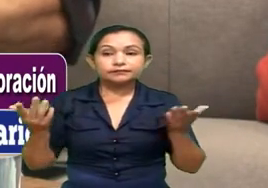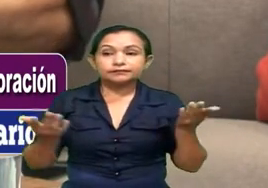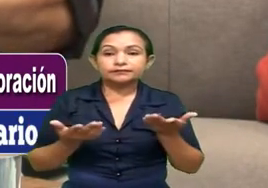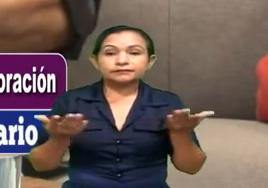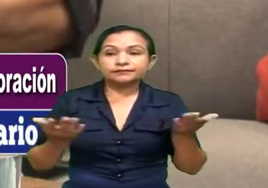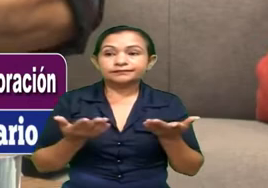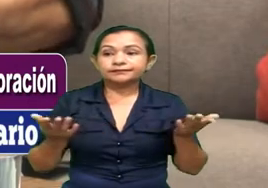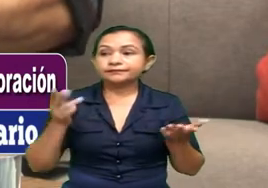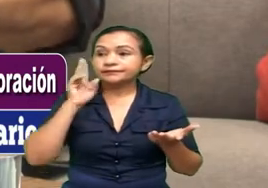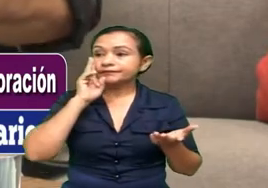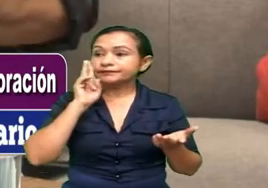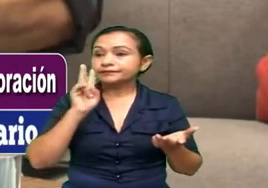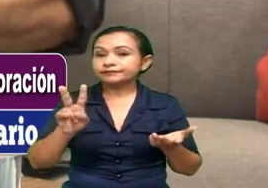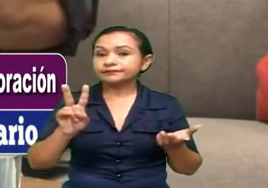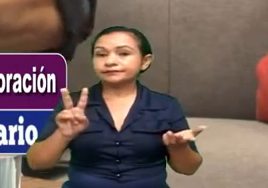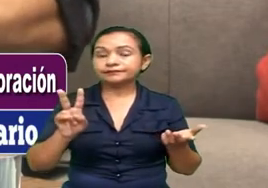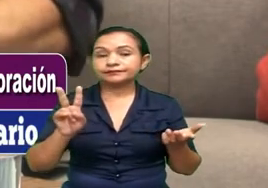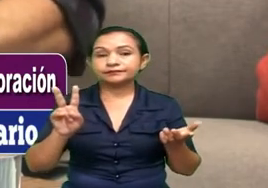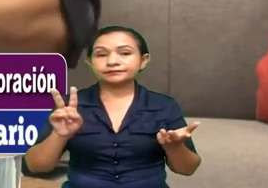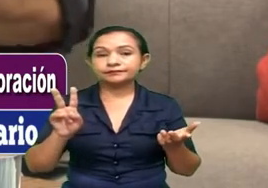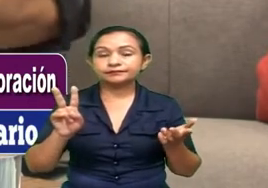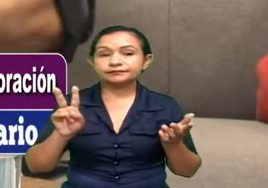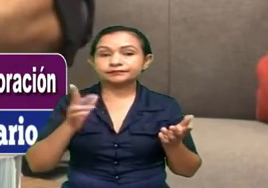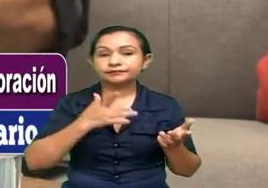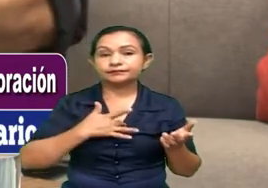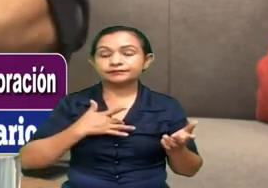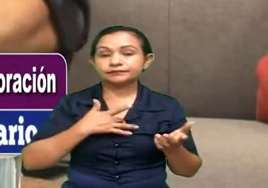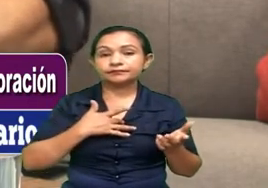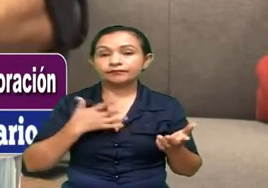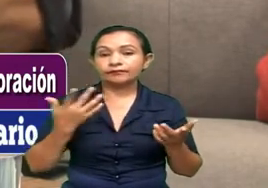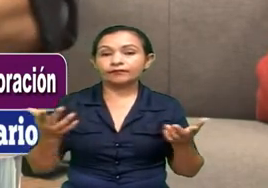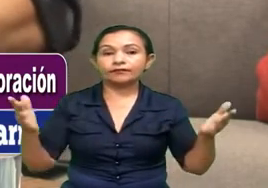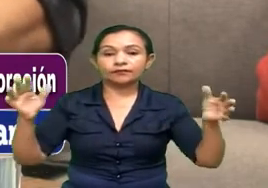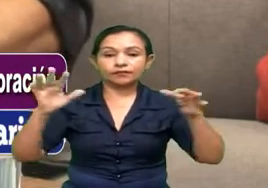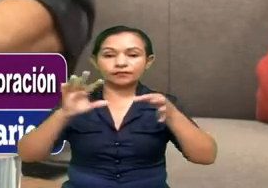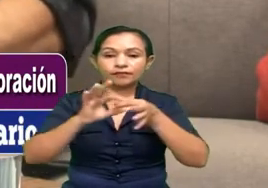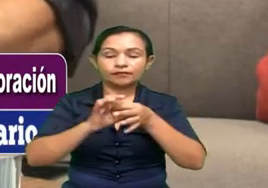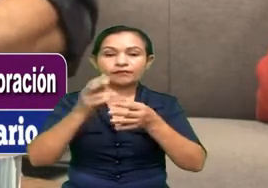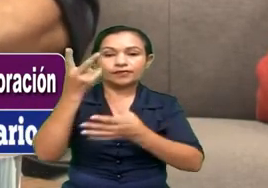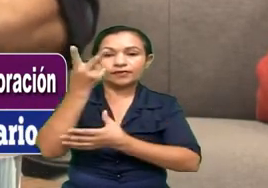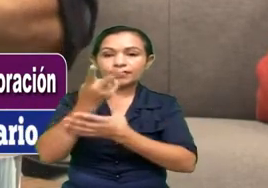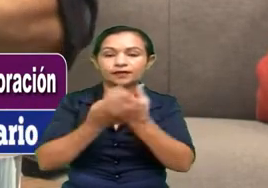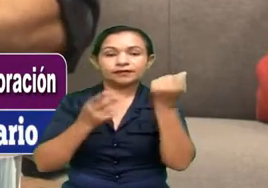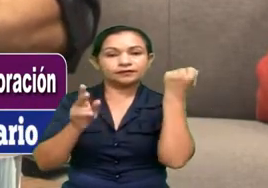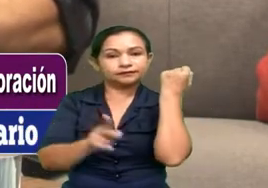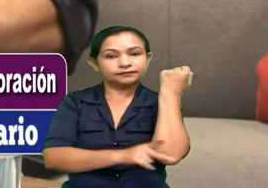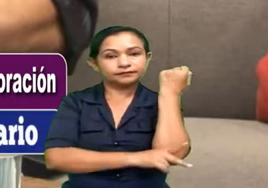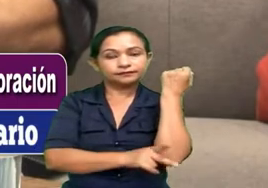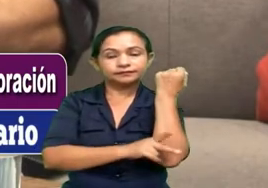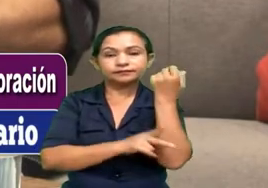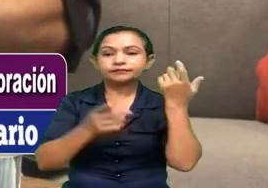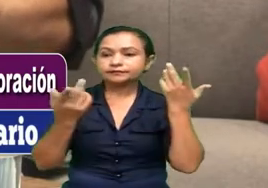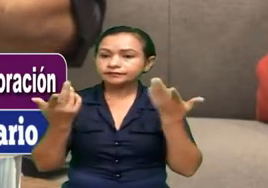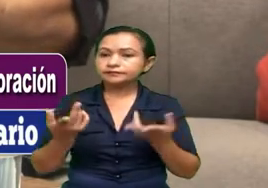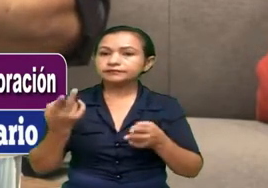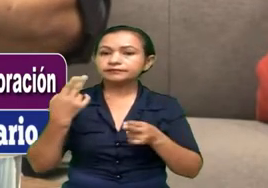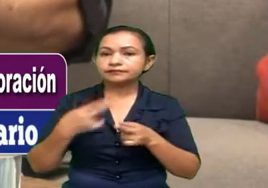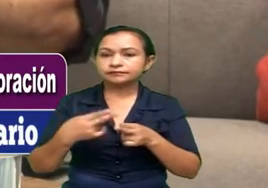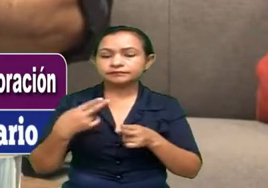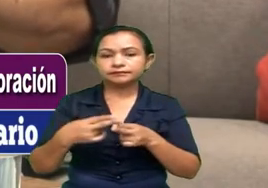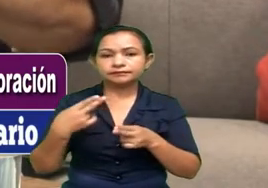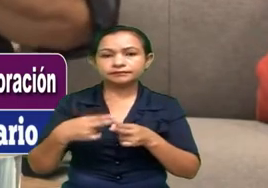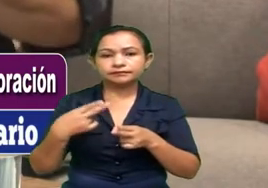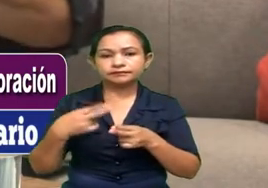y mira que hubo una necesidad profunda de la unidad de los dos partidos. Y se llama providencial porque